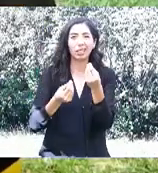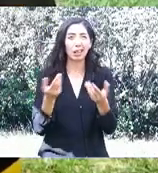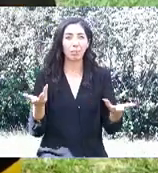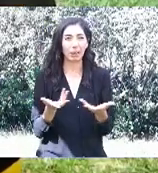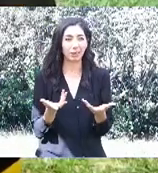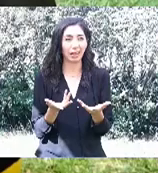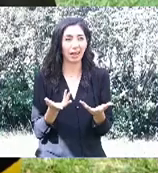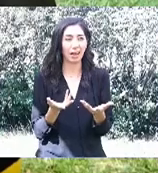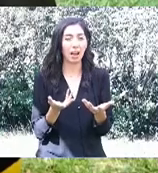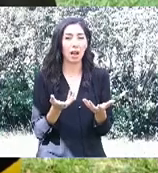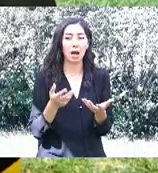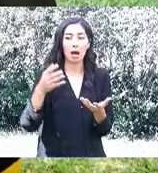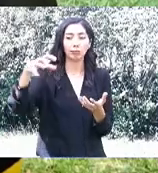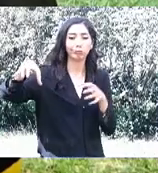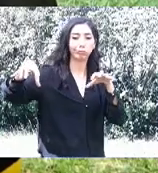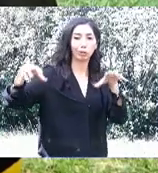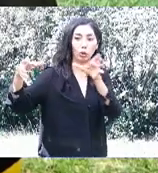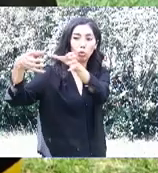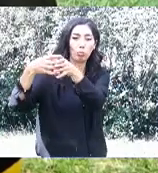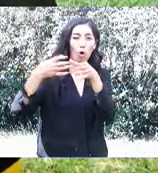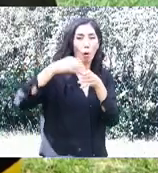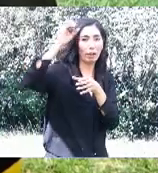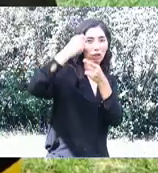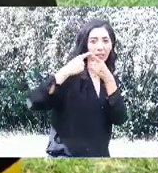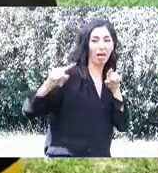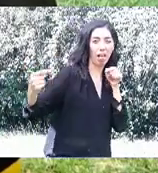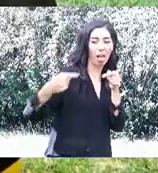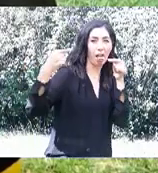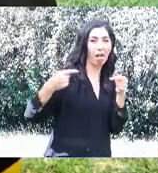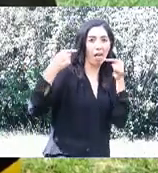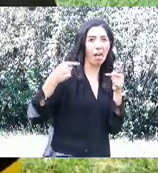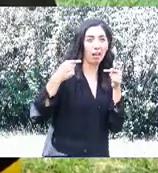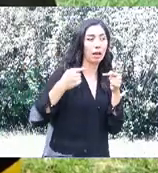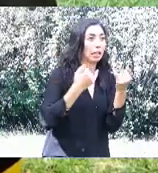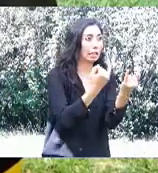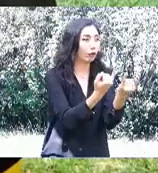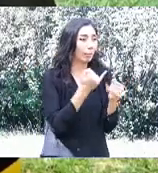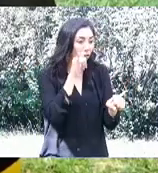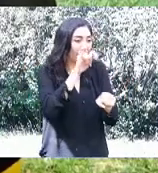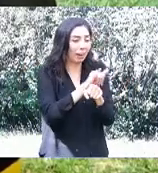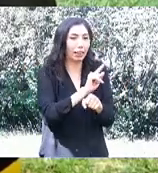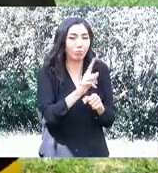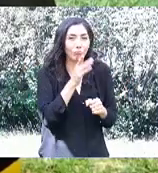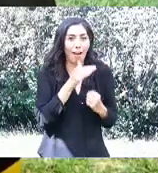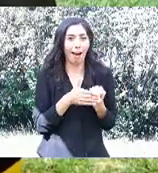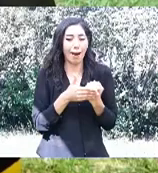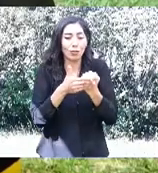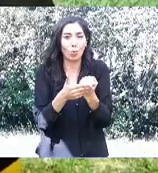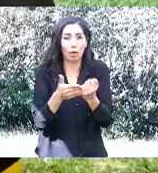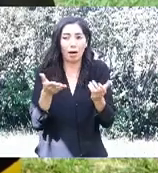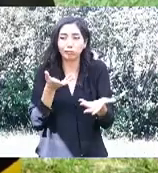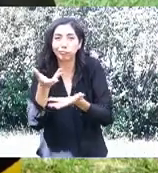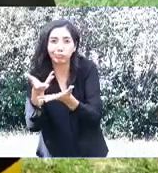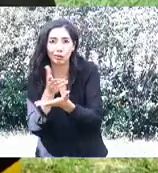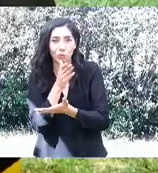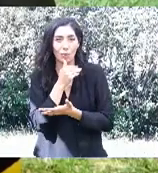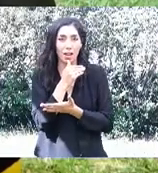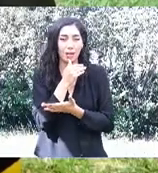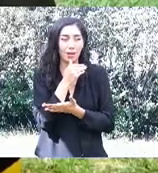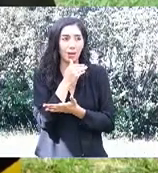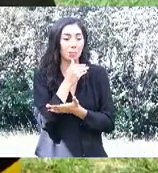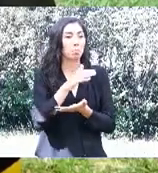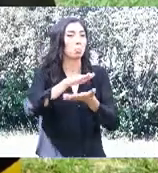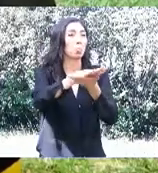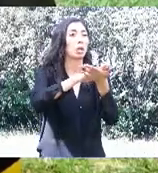esa tensión esa polarización no ayuda al debate público por el contrario lo orada entonces ahí usted lo que tiene es más bien Por